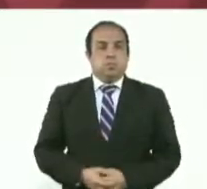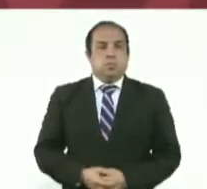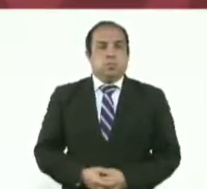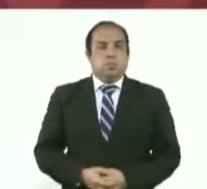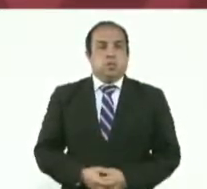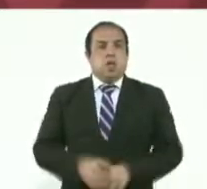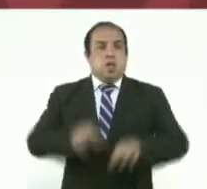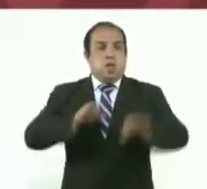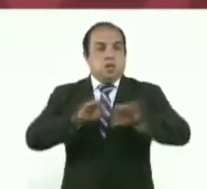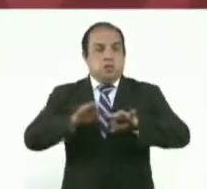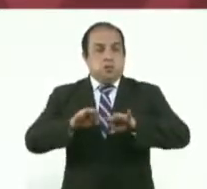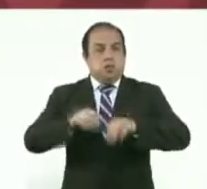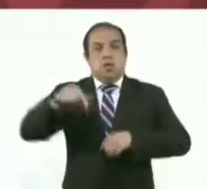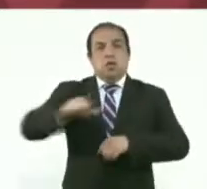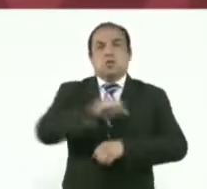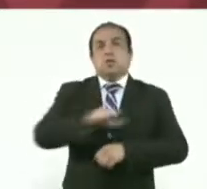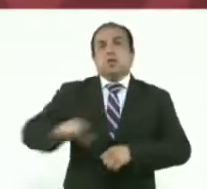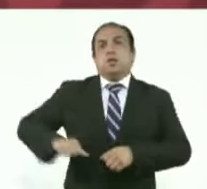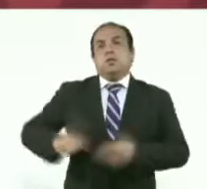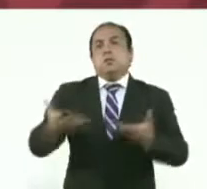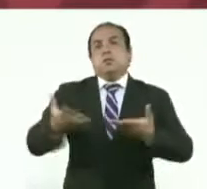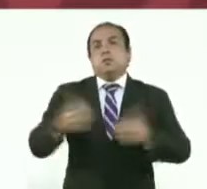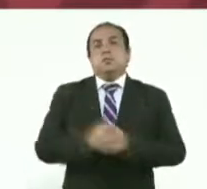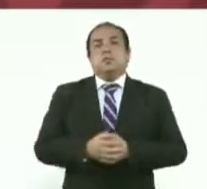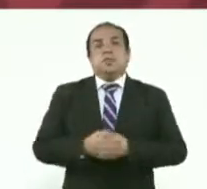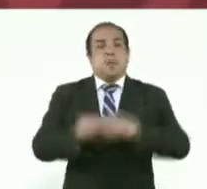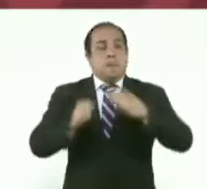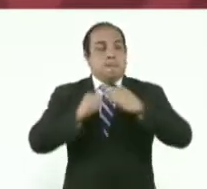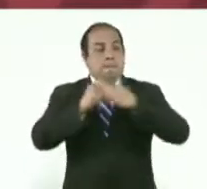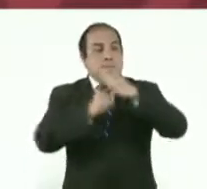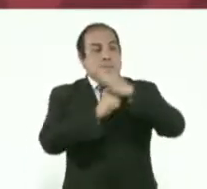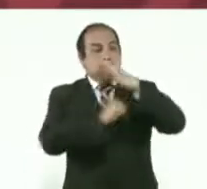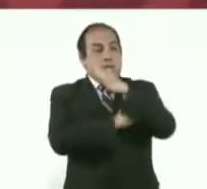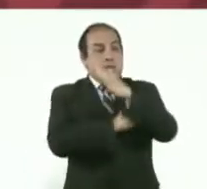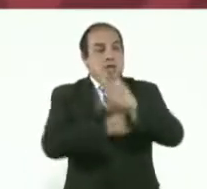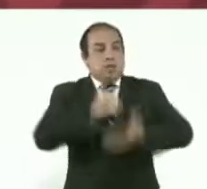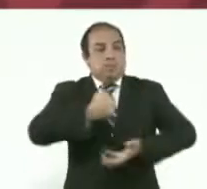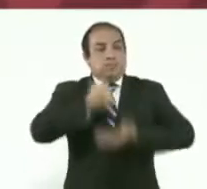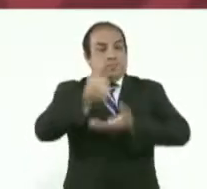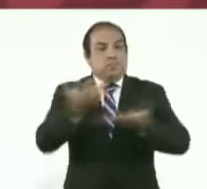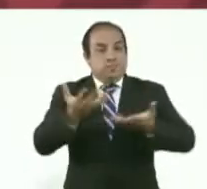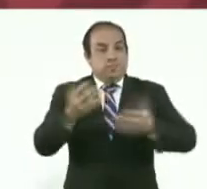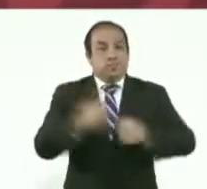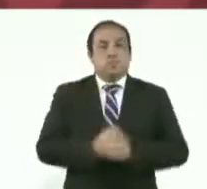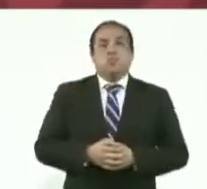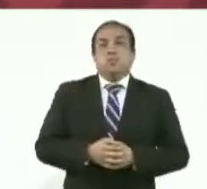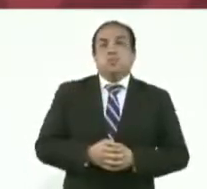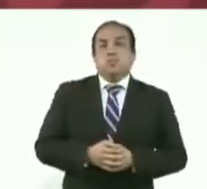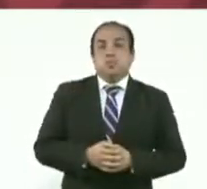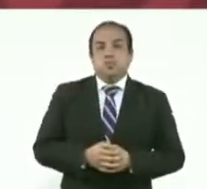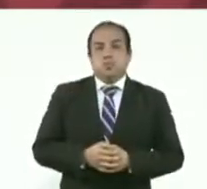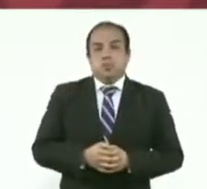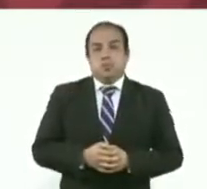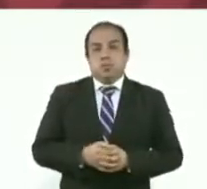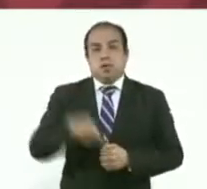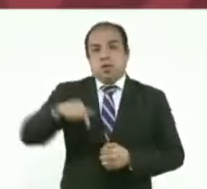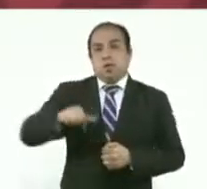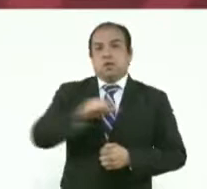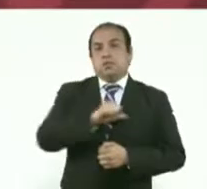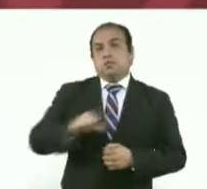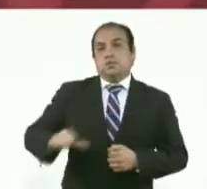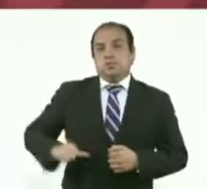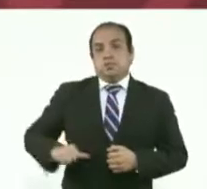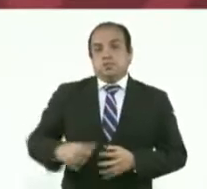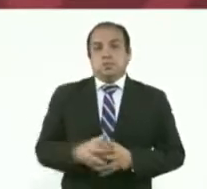demarcación. Este pilar es un ejemplo de las inversiones que se están realizando a lo largo de nuestra